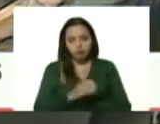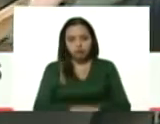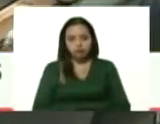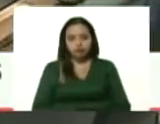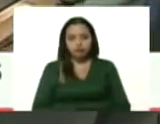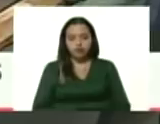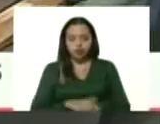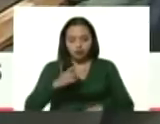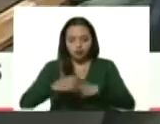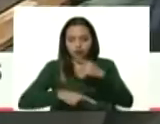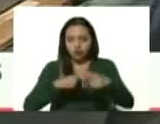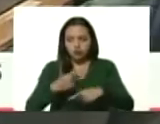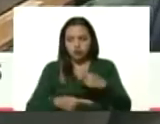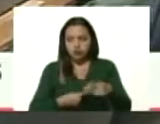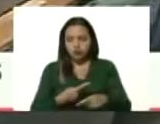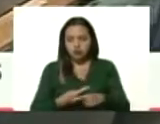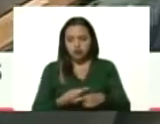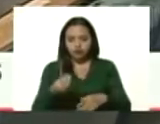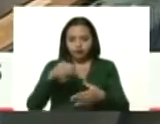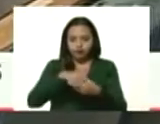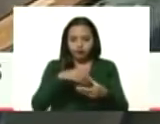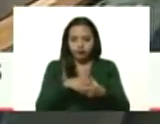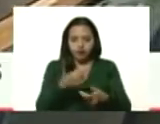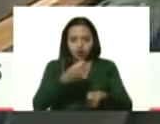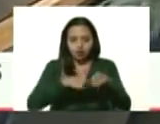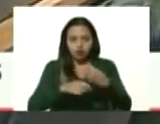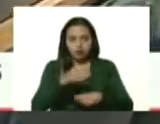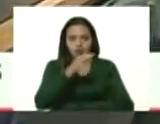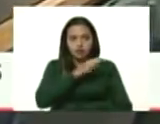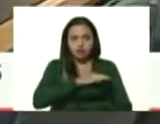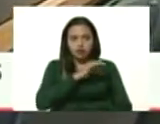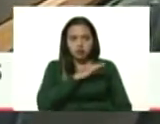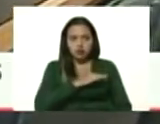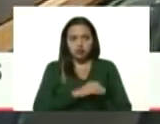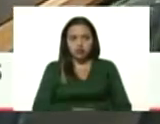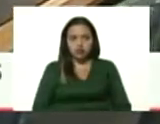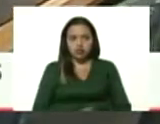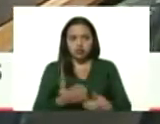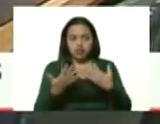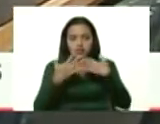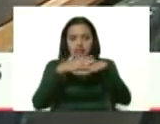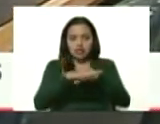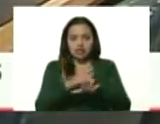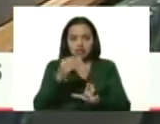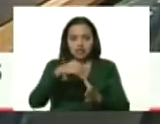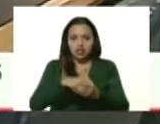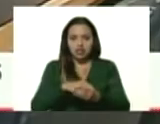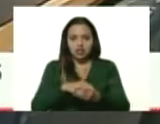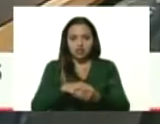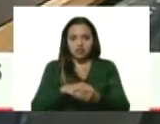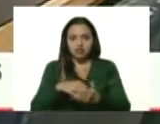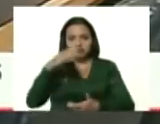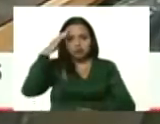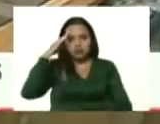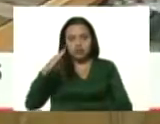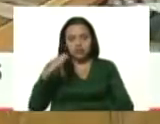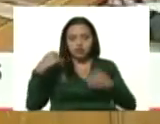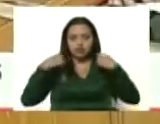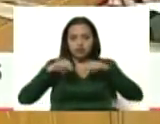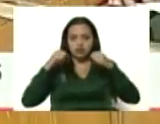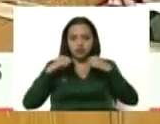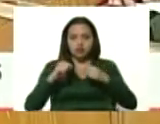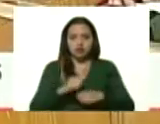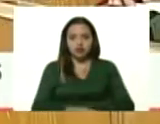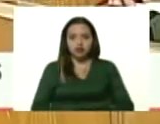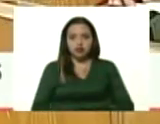los procesos de inserción económica, social, de integración militar, de entrenamiento. Aquí